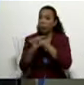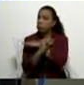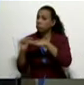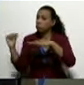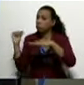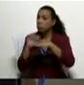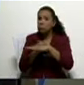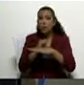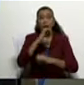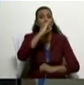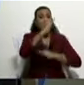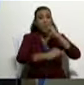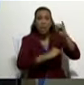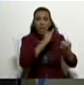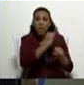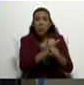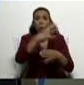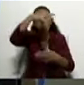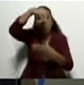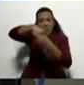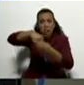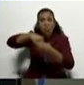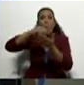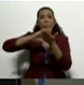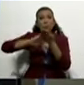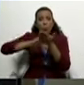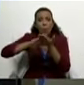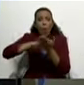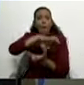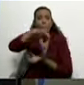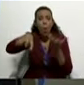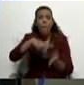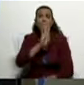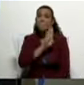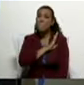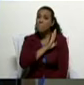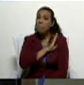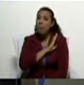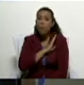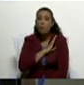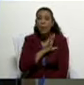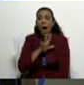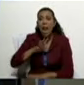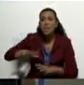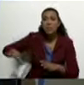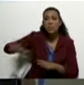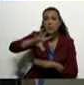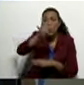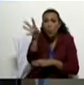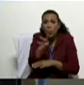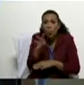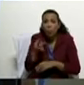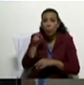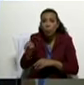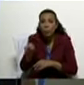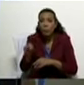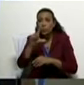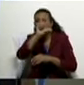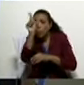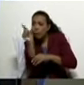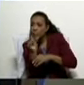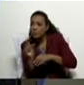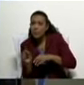de la Corte Internacional de Justicia para resolver la controversia territorial sobre la